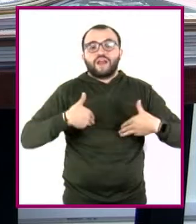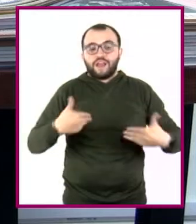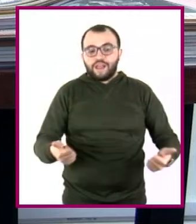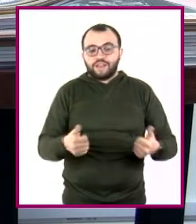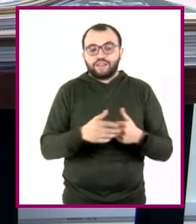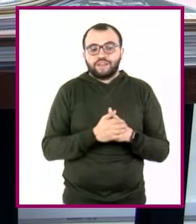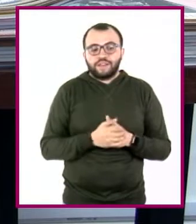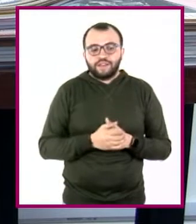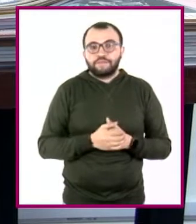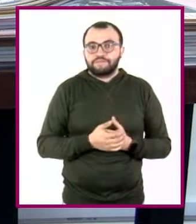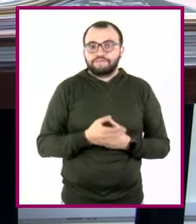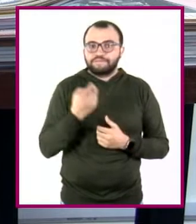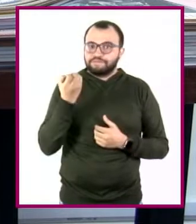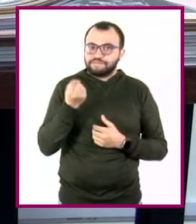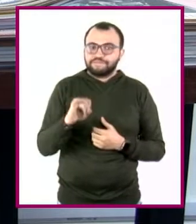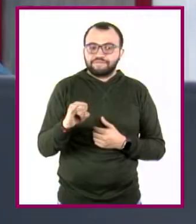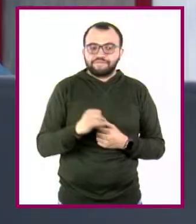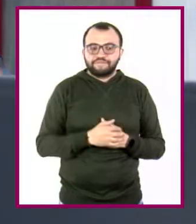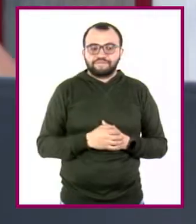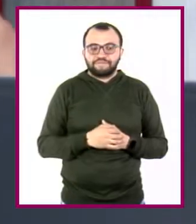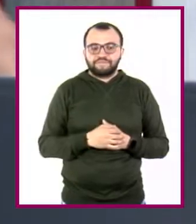social. ¿Sí?